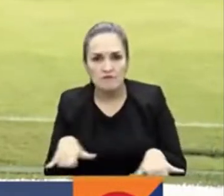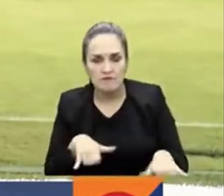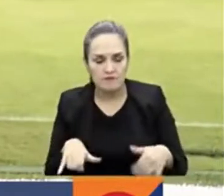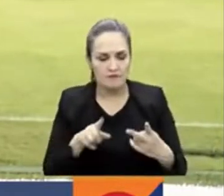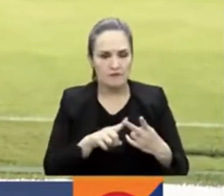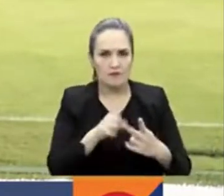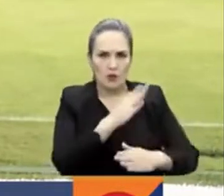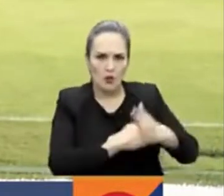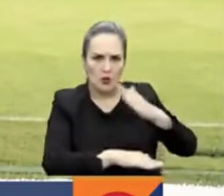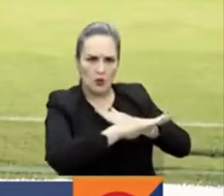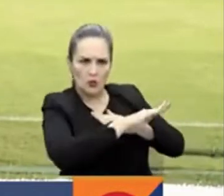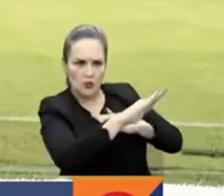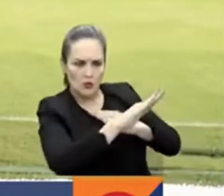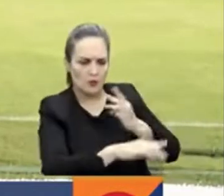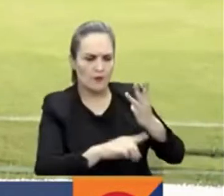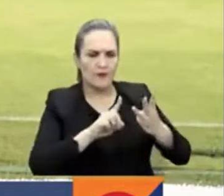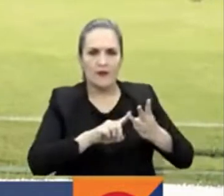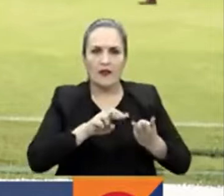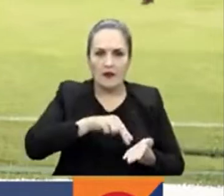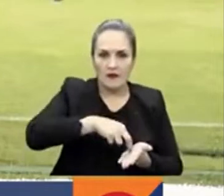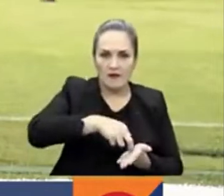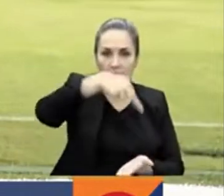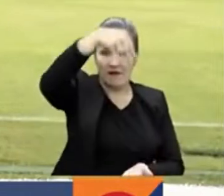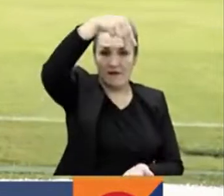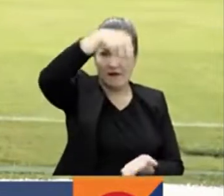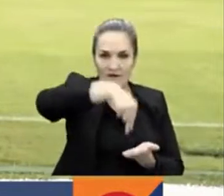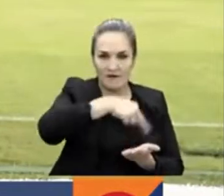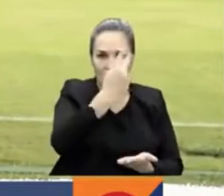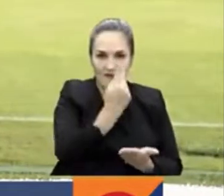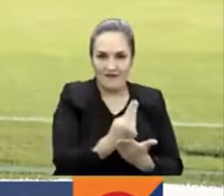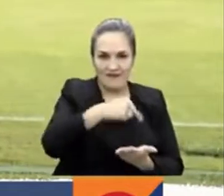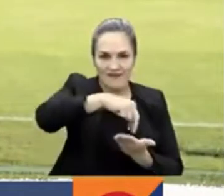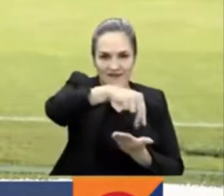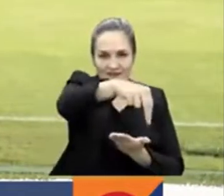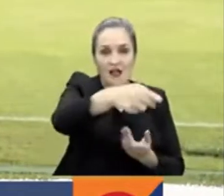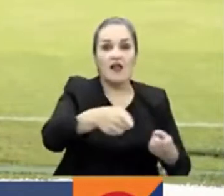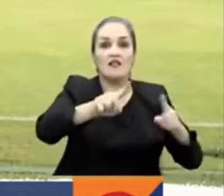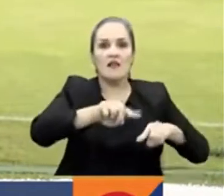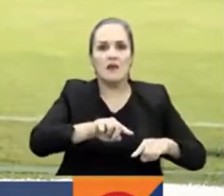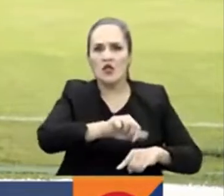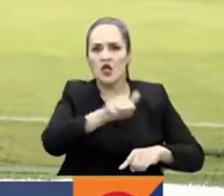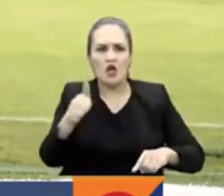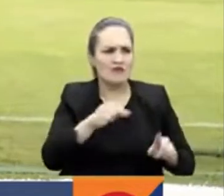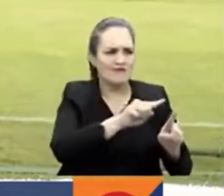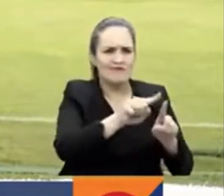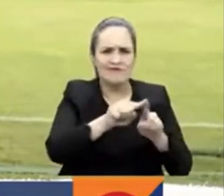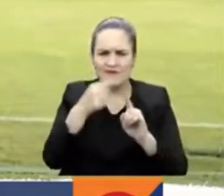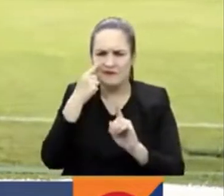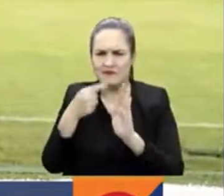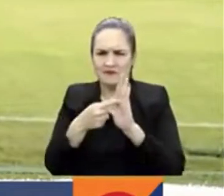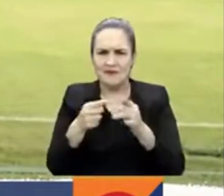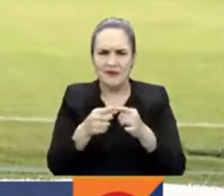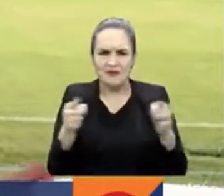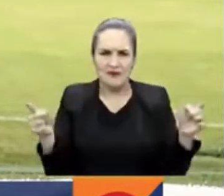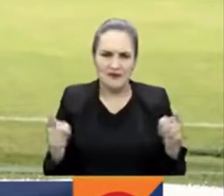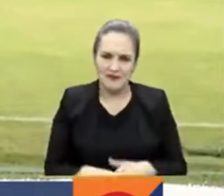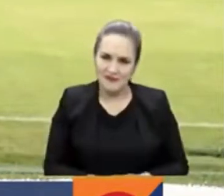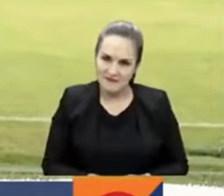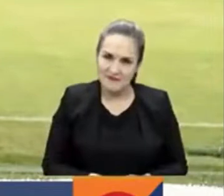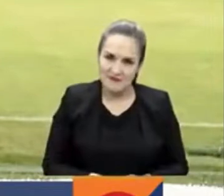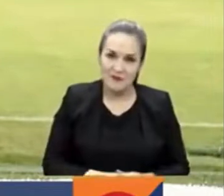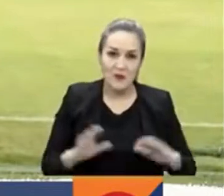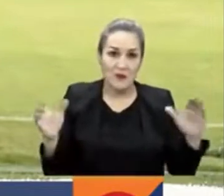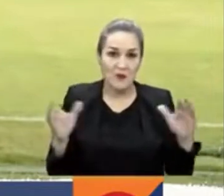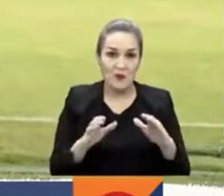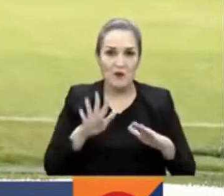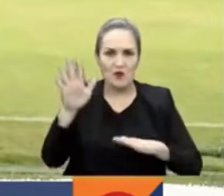en gimnasia artística y también en karate, uno de los deportes que más preseas doradas aportó hoy. Acá les tenemos el informe de lo que pasó en esta